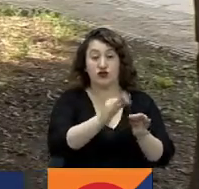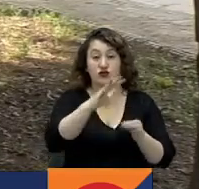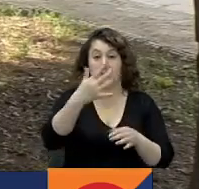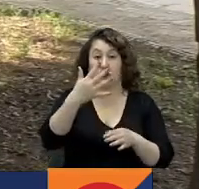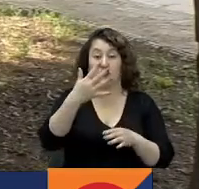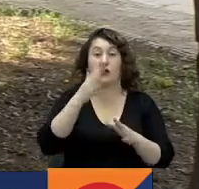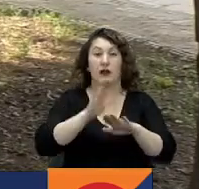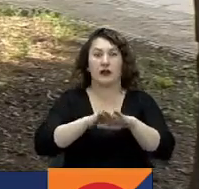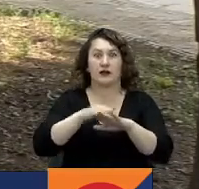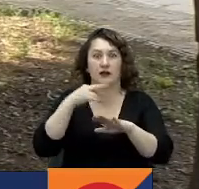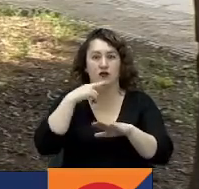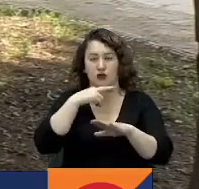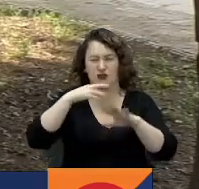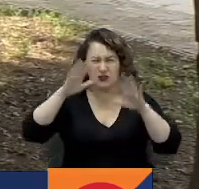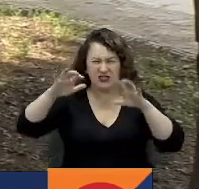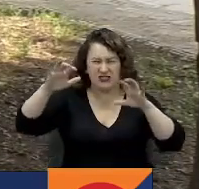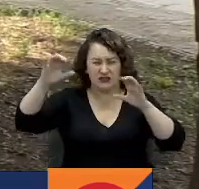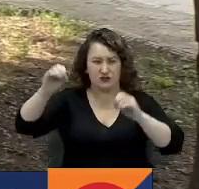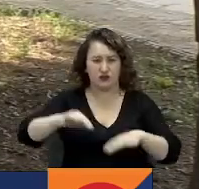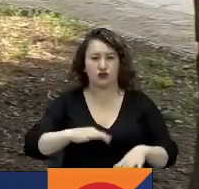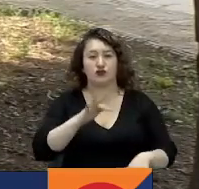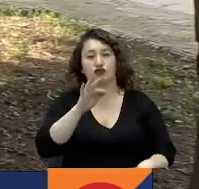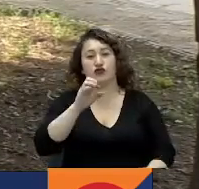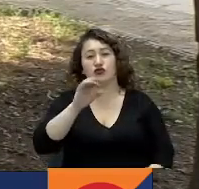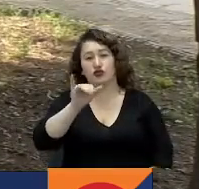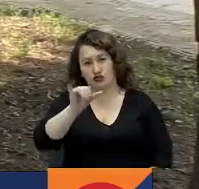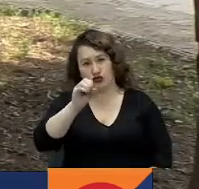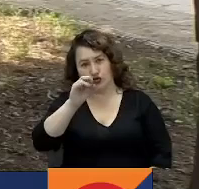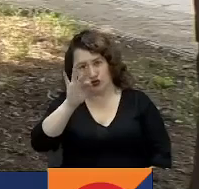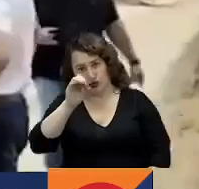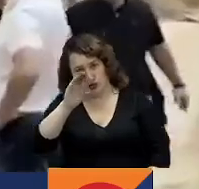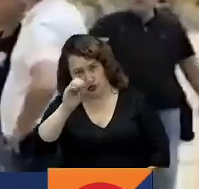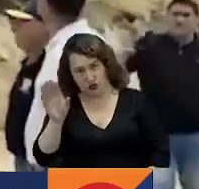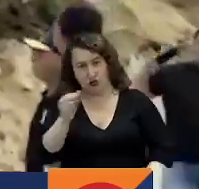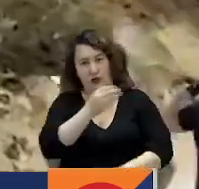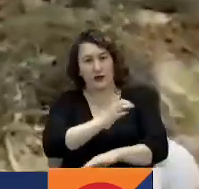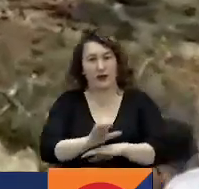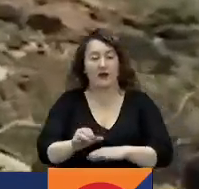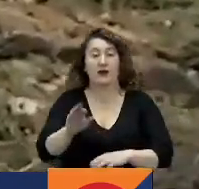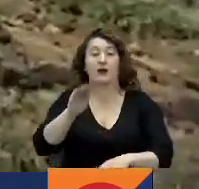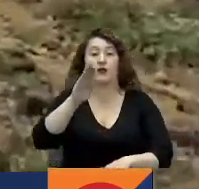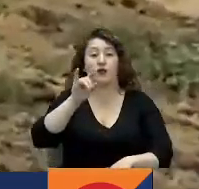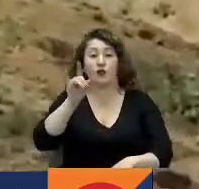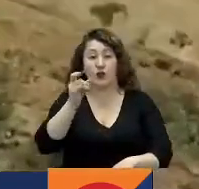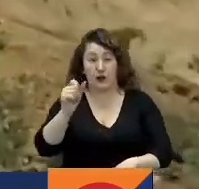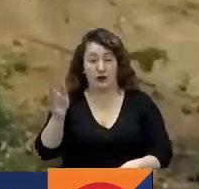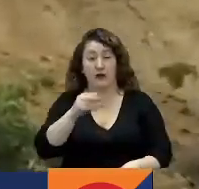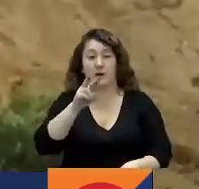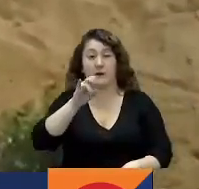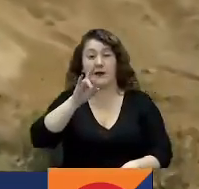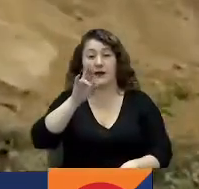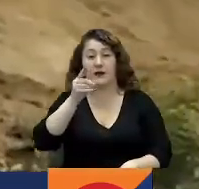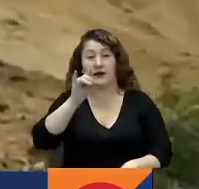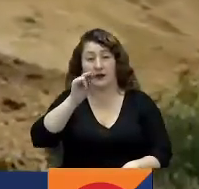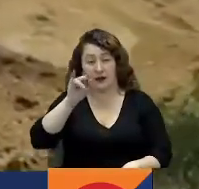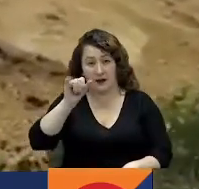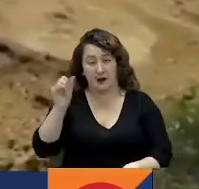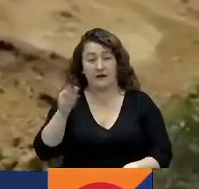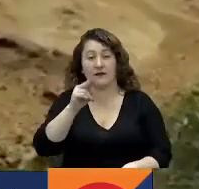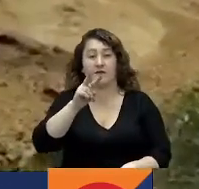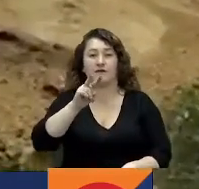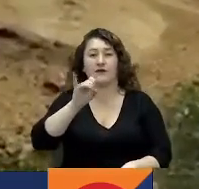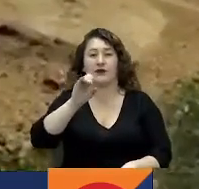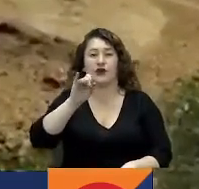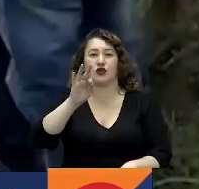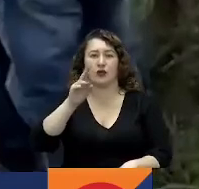alerta roja por las fuertes lluvias: Yotoco, Candelaria, Ambuga, La Virginia y La Victoria. Son 10 más los que están en alerta naranja